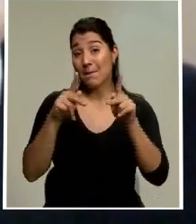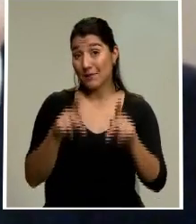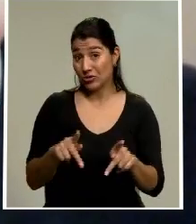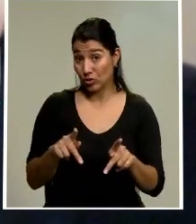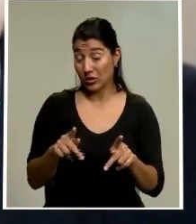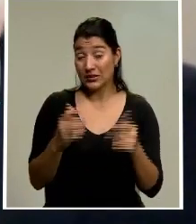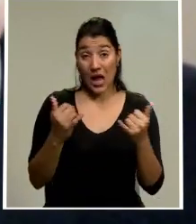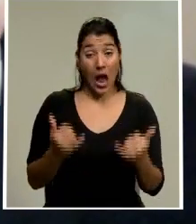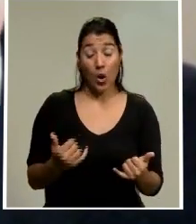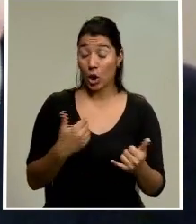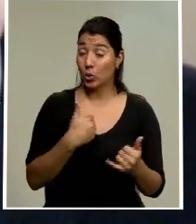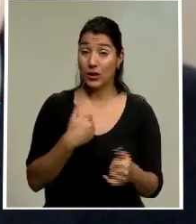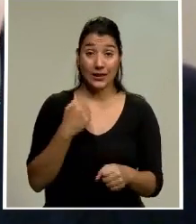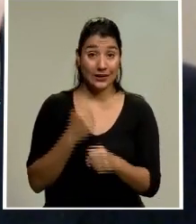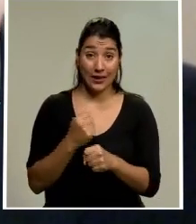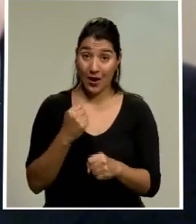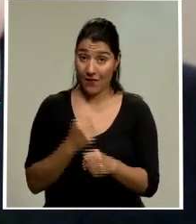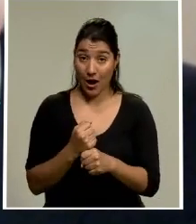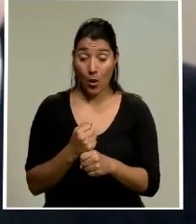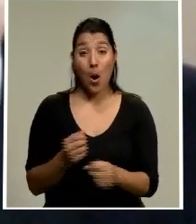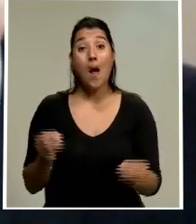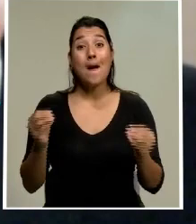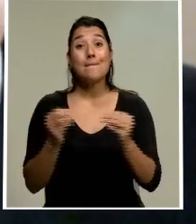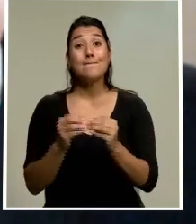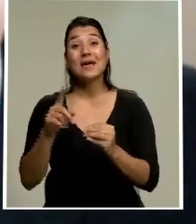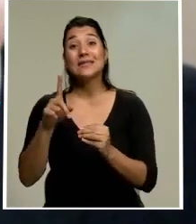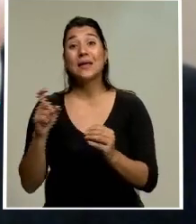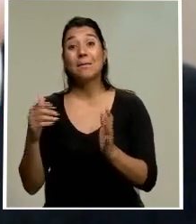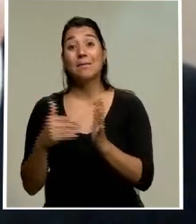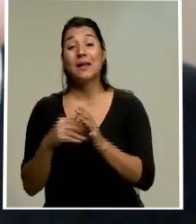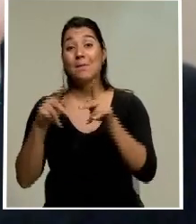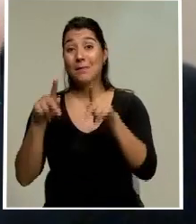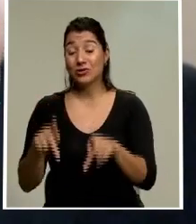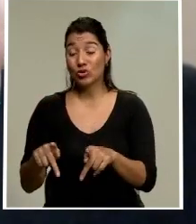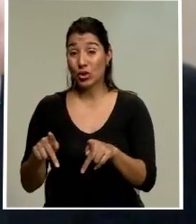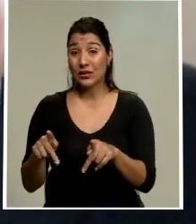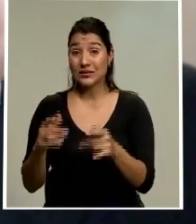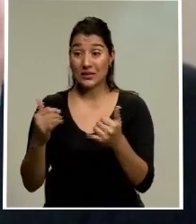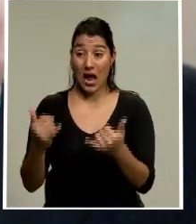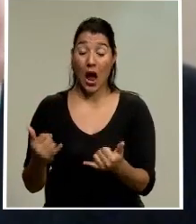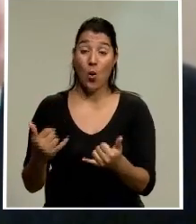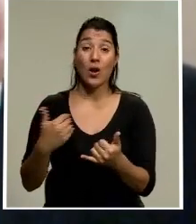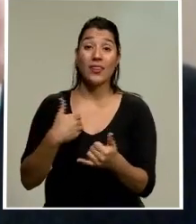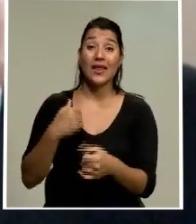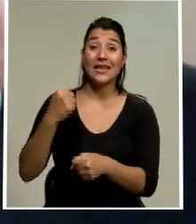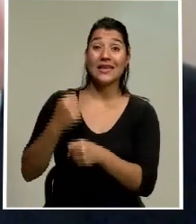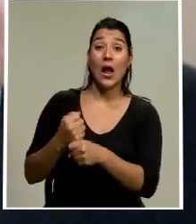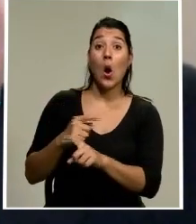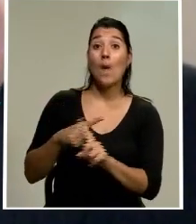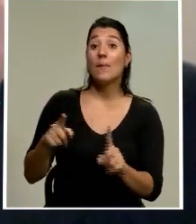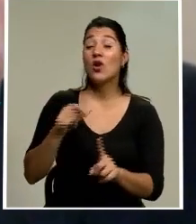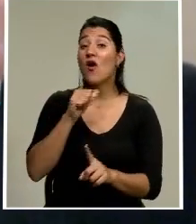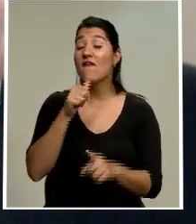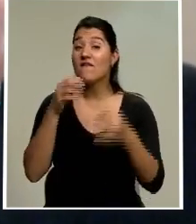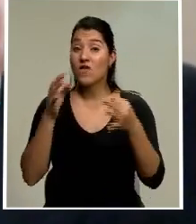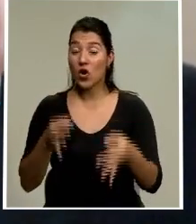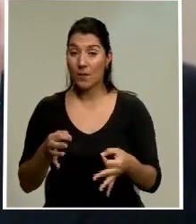están sin empleo, más 100.000 personas que se encuentran en trabajo informal.